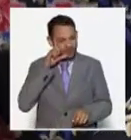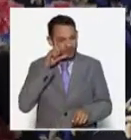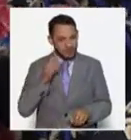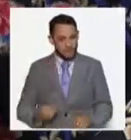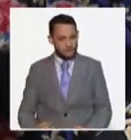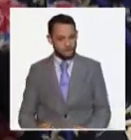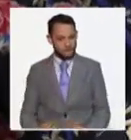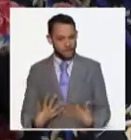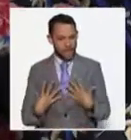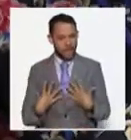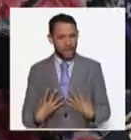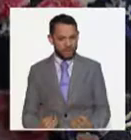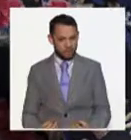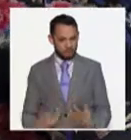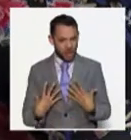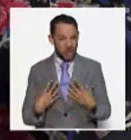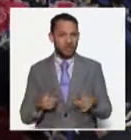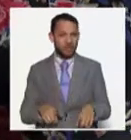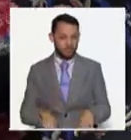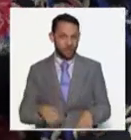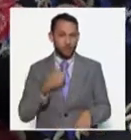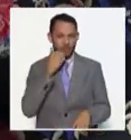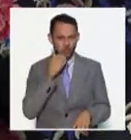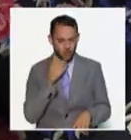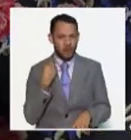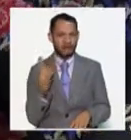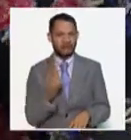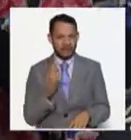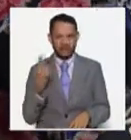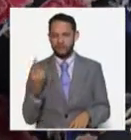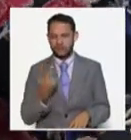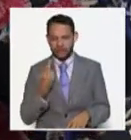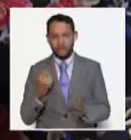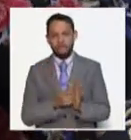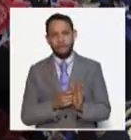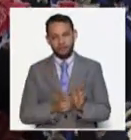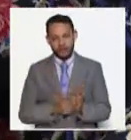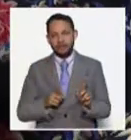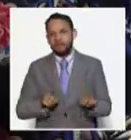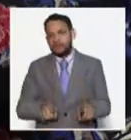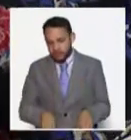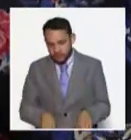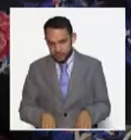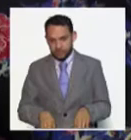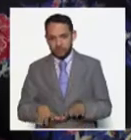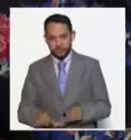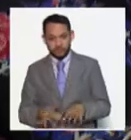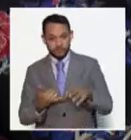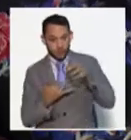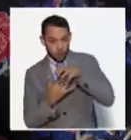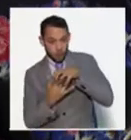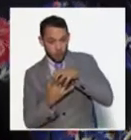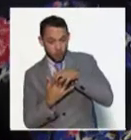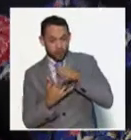vaginales flujos a repetición debido a que no se trata la parte del col y viceversa si tenemos muchas infecciones urinarias la mujer